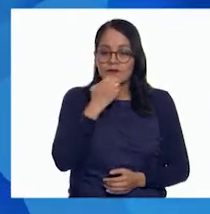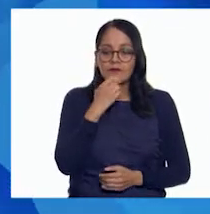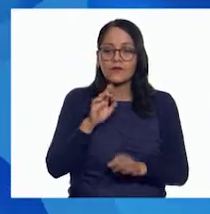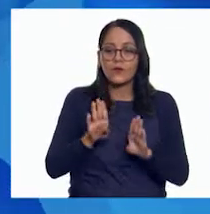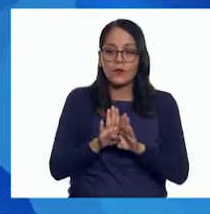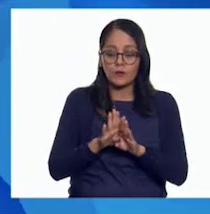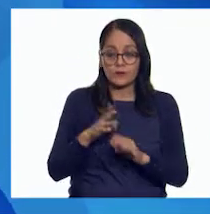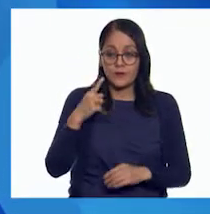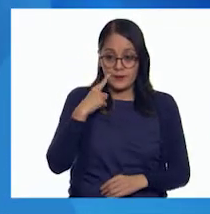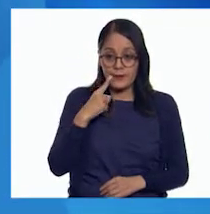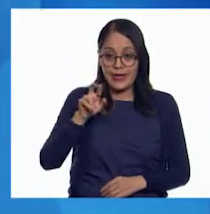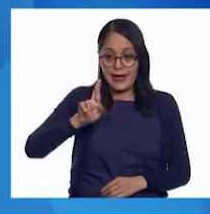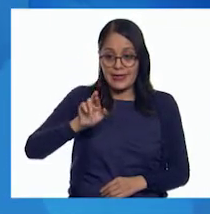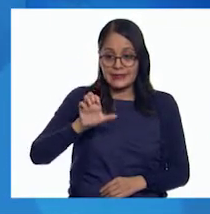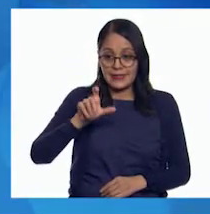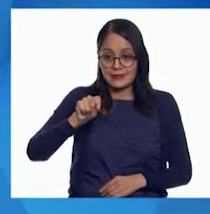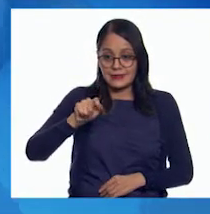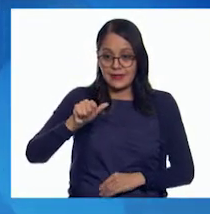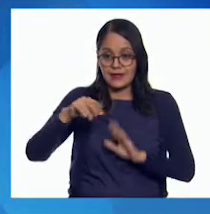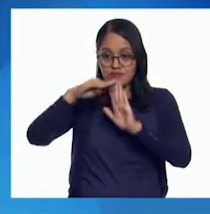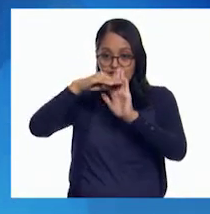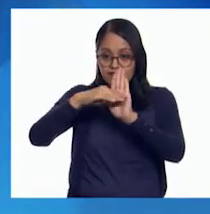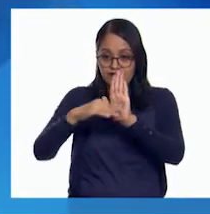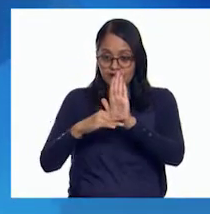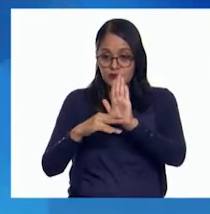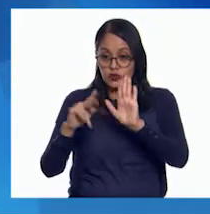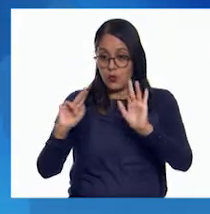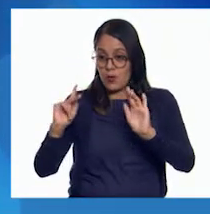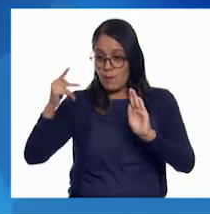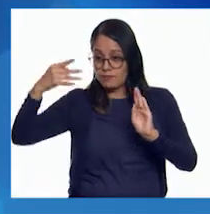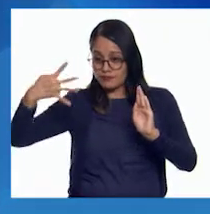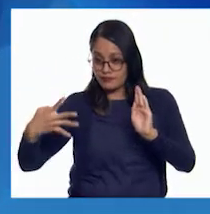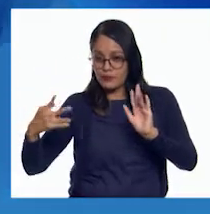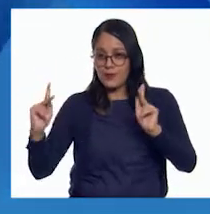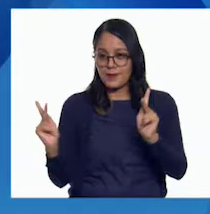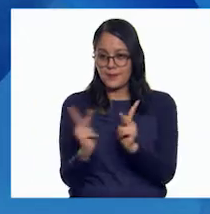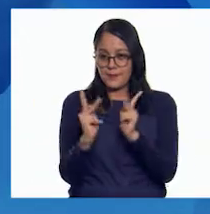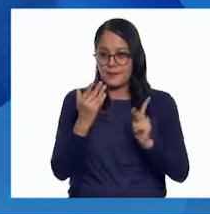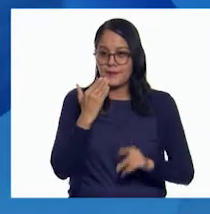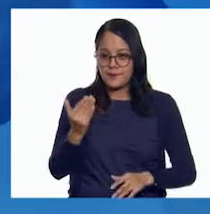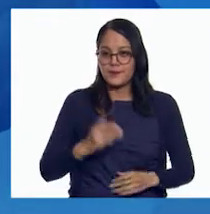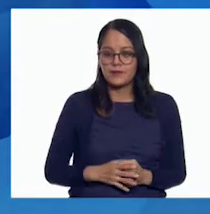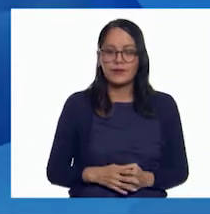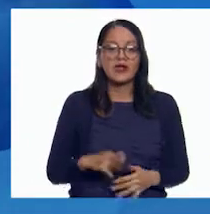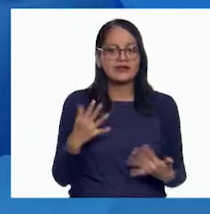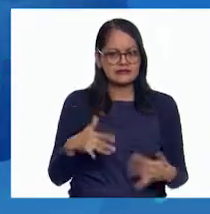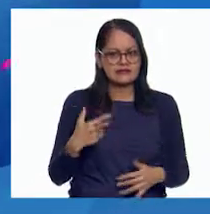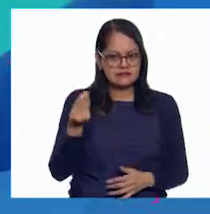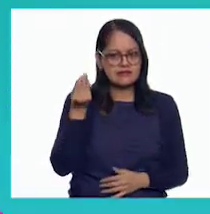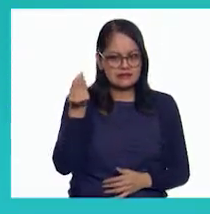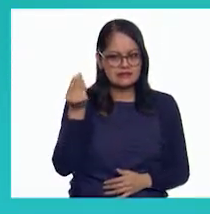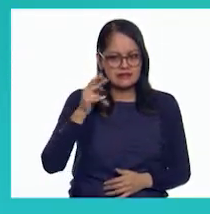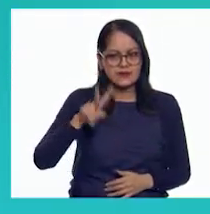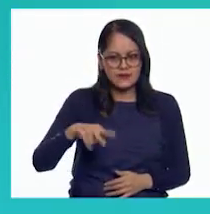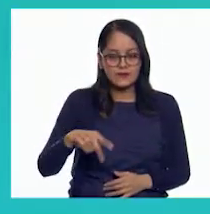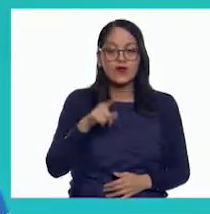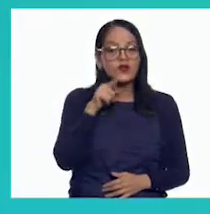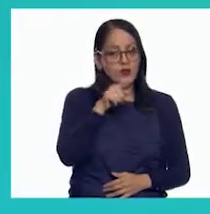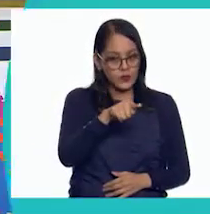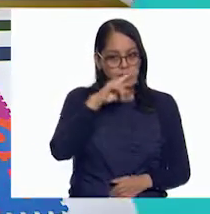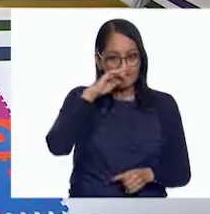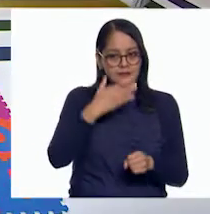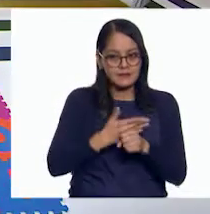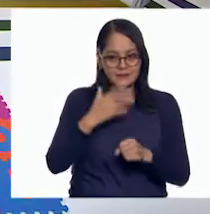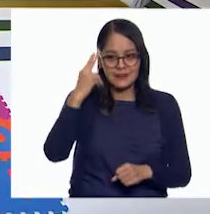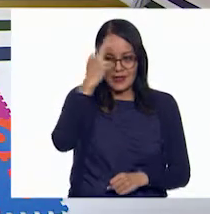receta tenga todas esas consideraciones. Ok. Ok. Híjole. Sí, sí, eran como varias. Entonces, te va a tocar revisarlas. Poner